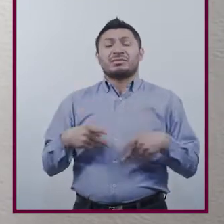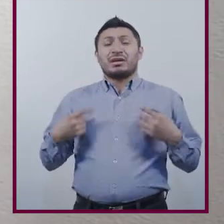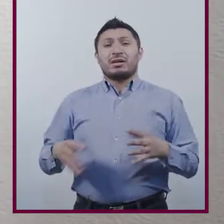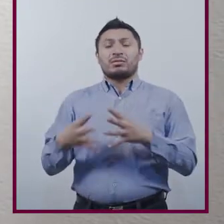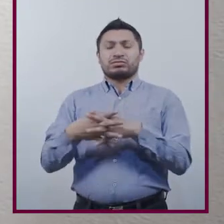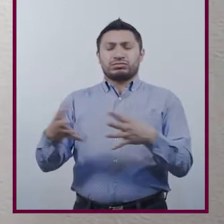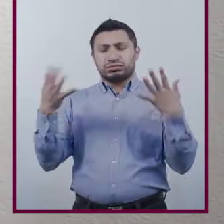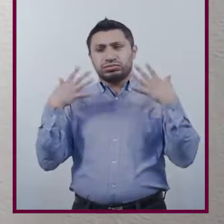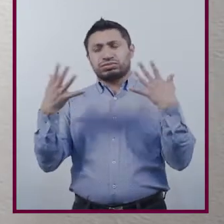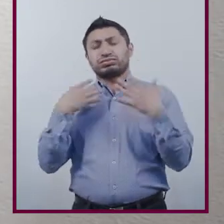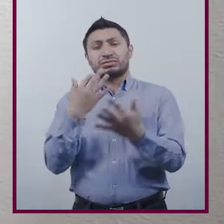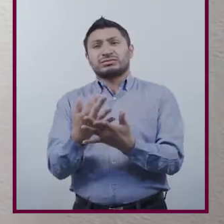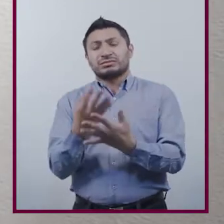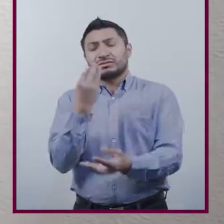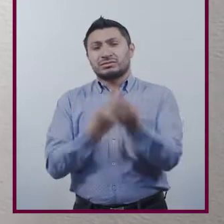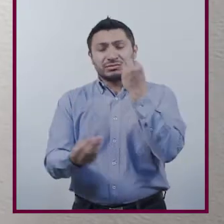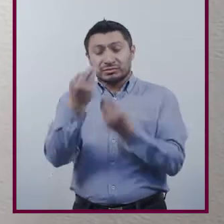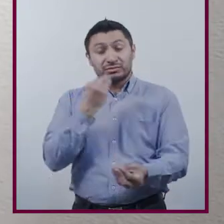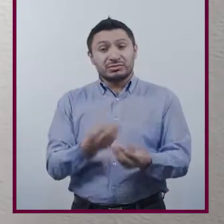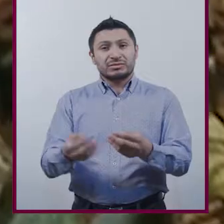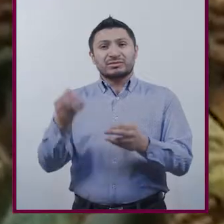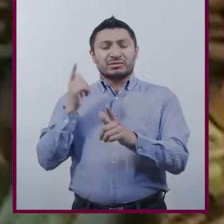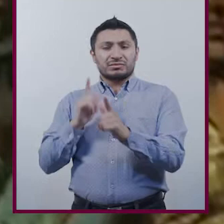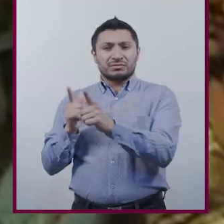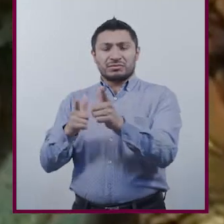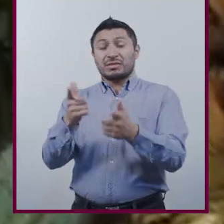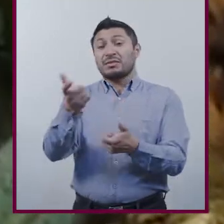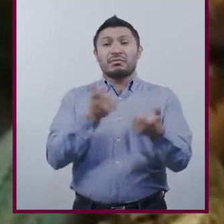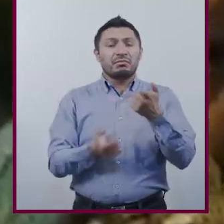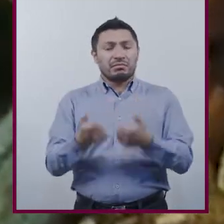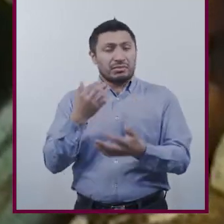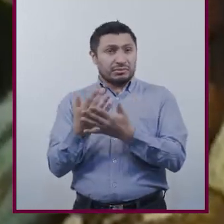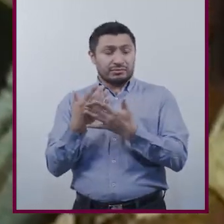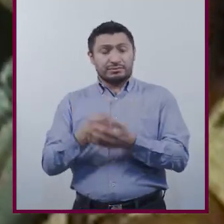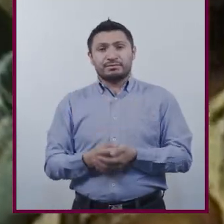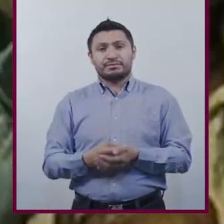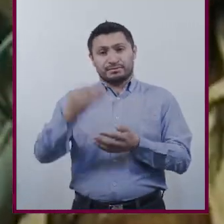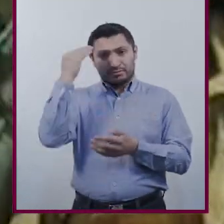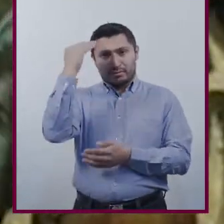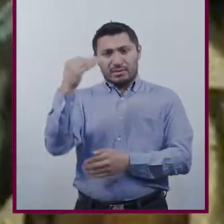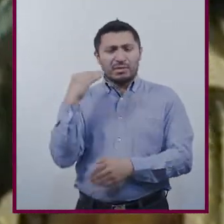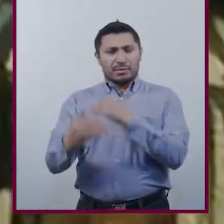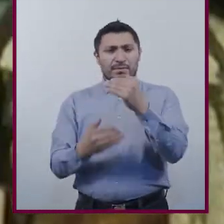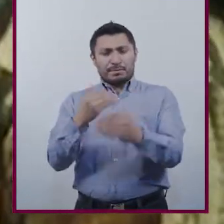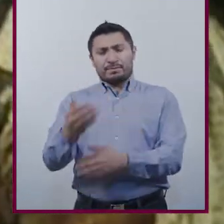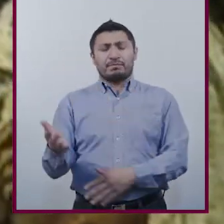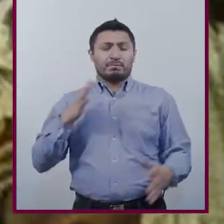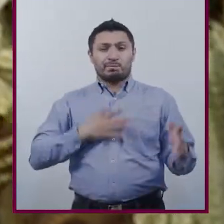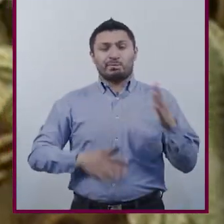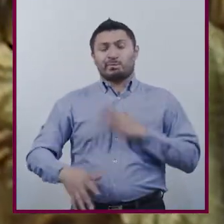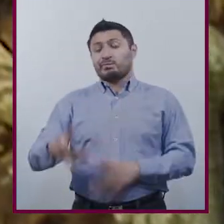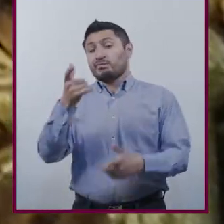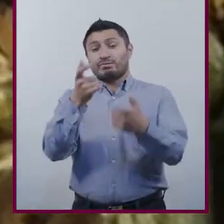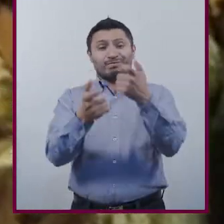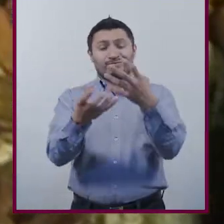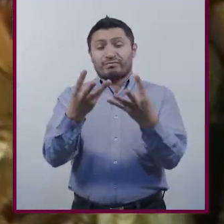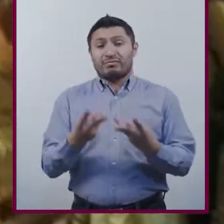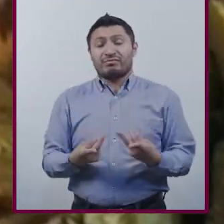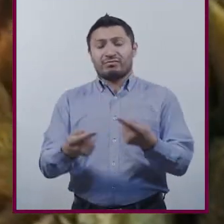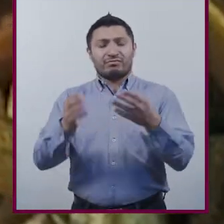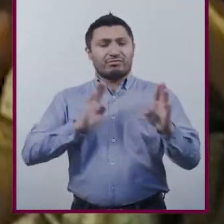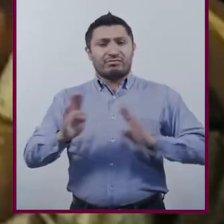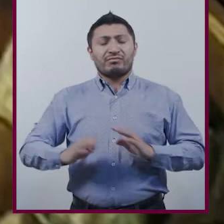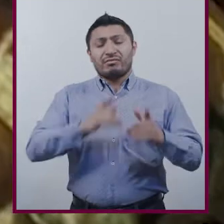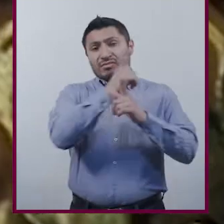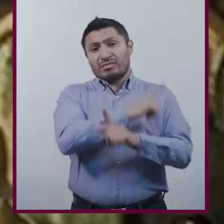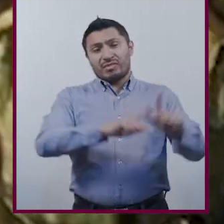en espera de víveres, armamentos y pago. Con el paso del tiempo, el agotamiento económico de los ejércitos